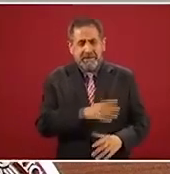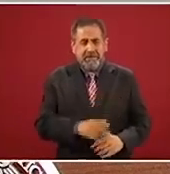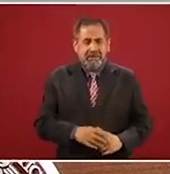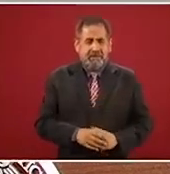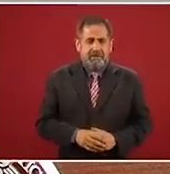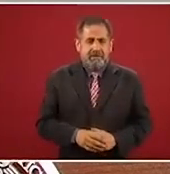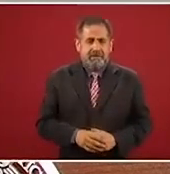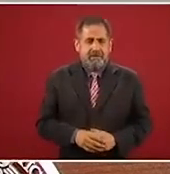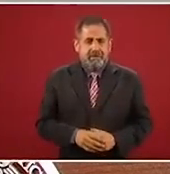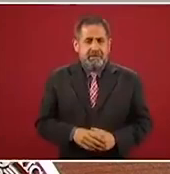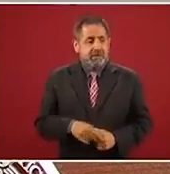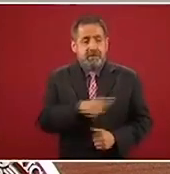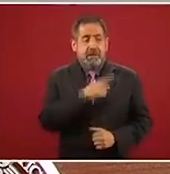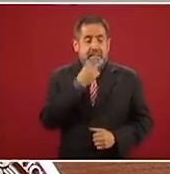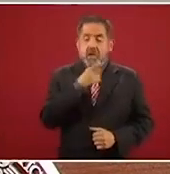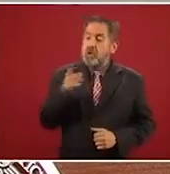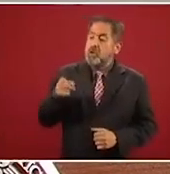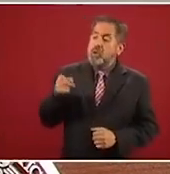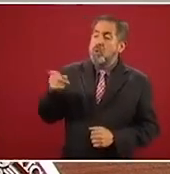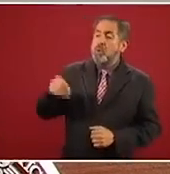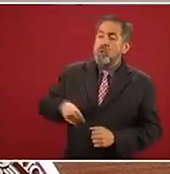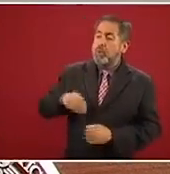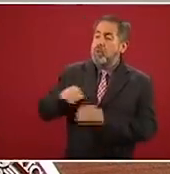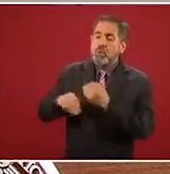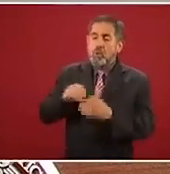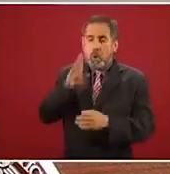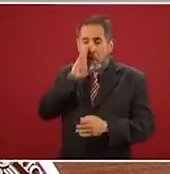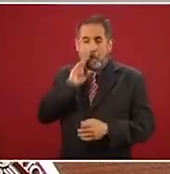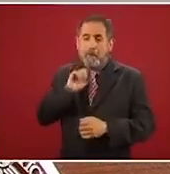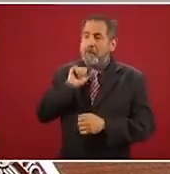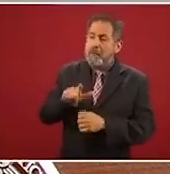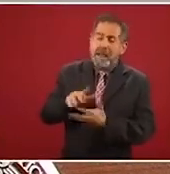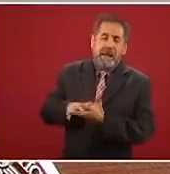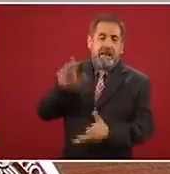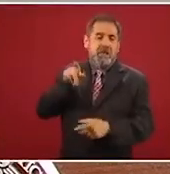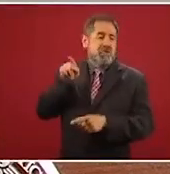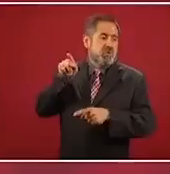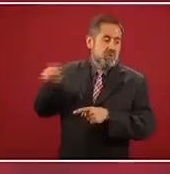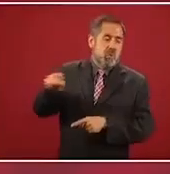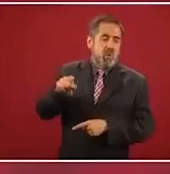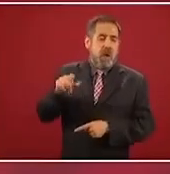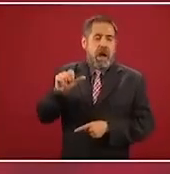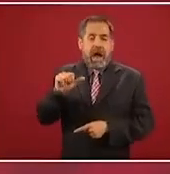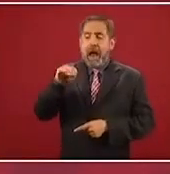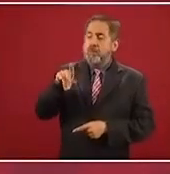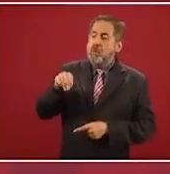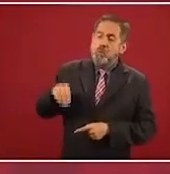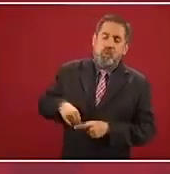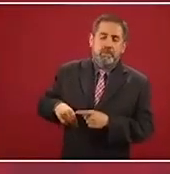Todo se agravó. Él es el culpable.